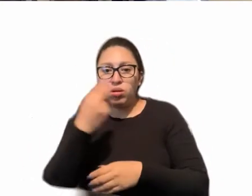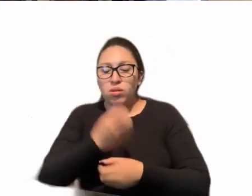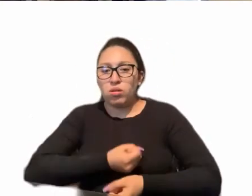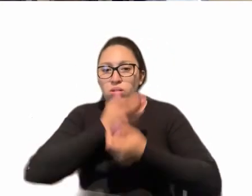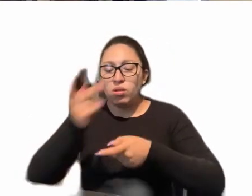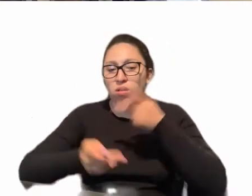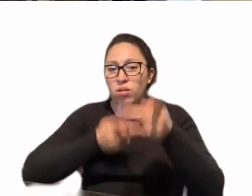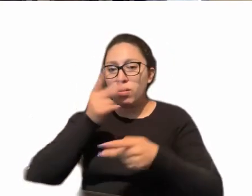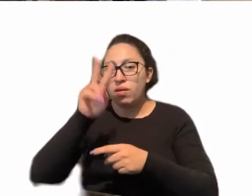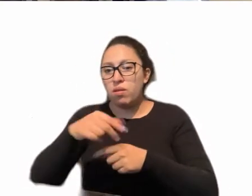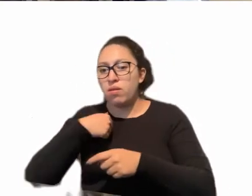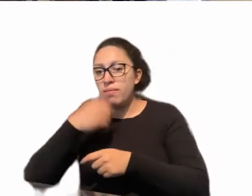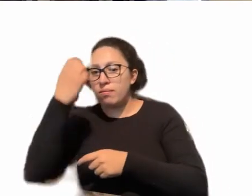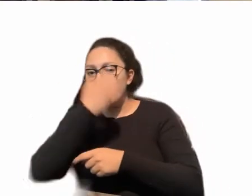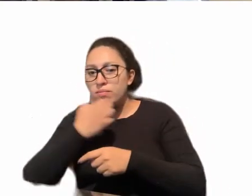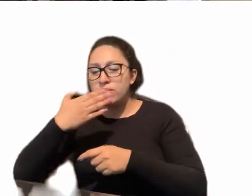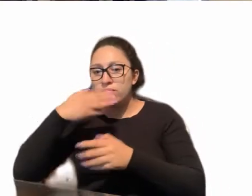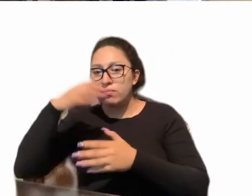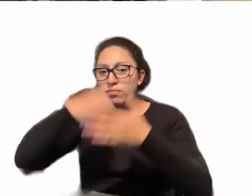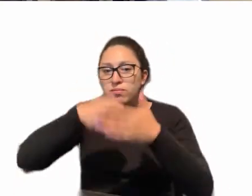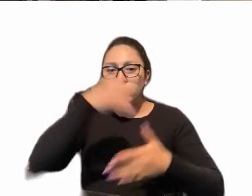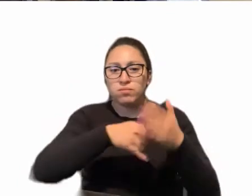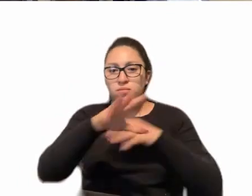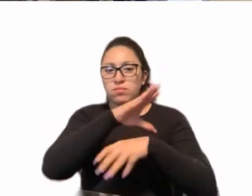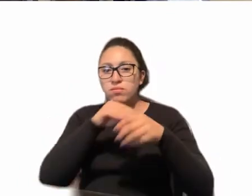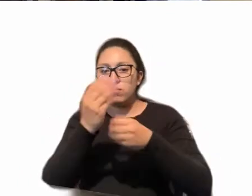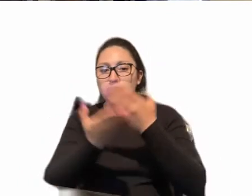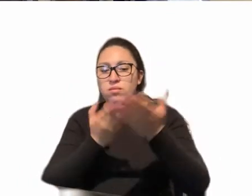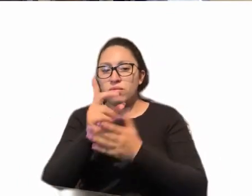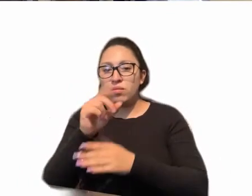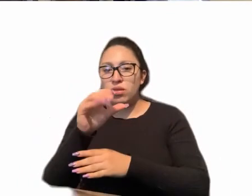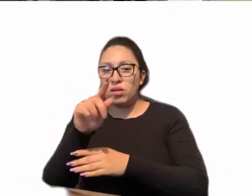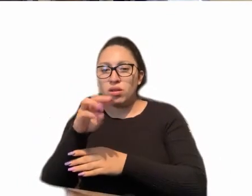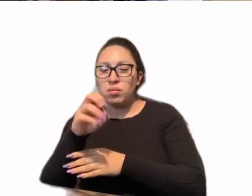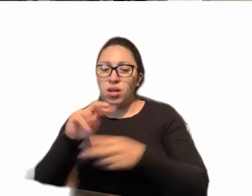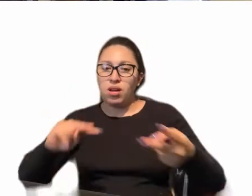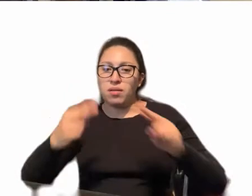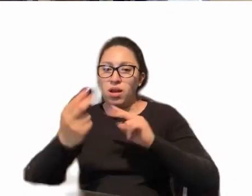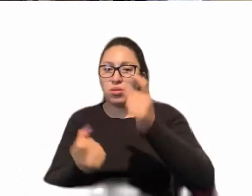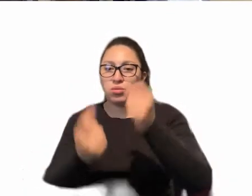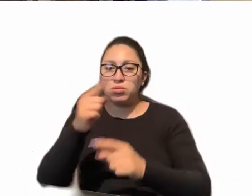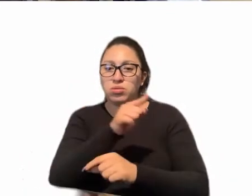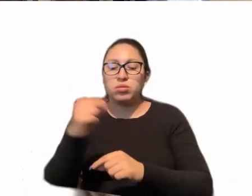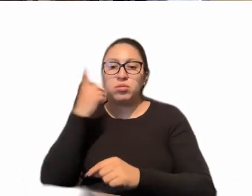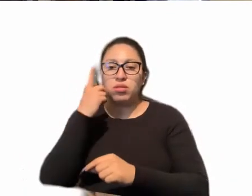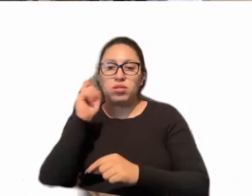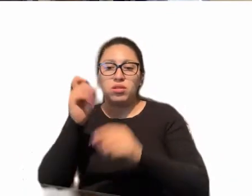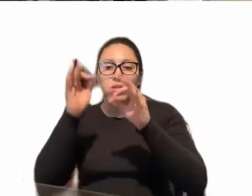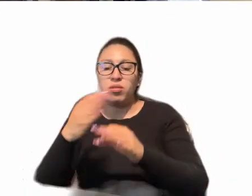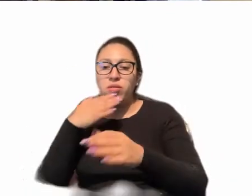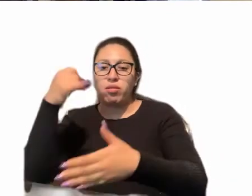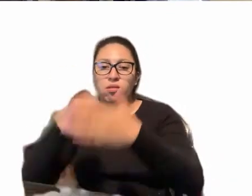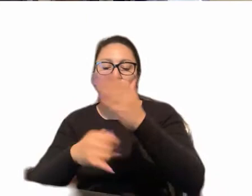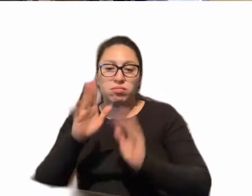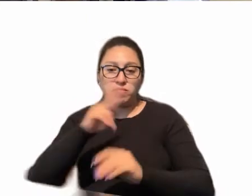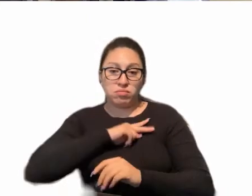análisis exhaustivo de los dictámenes, contrario a lo que parece que aquí algunas o algunos hicieron. Ese no es mi problema. Mi problema